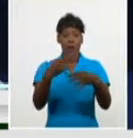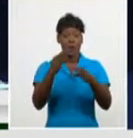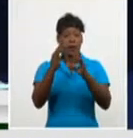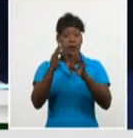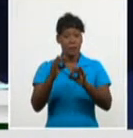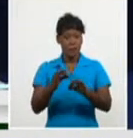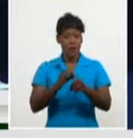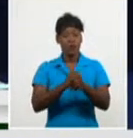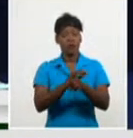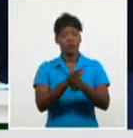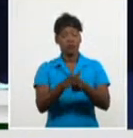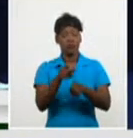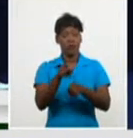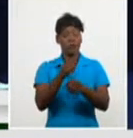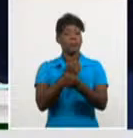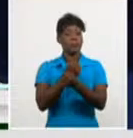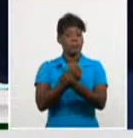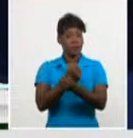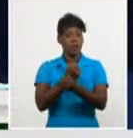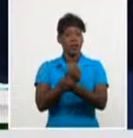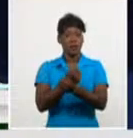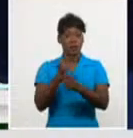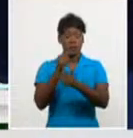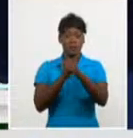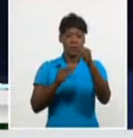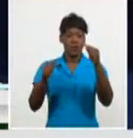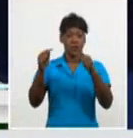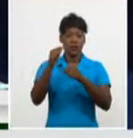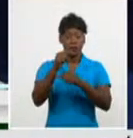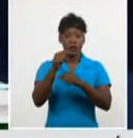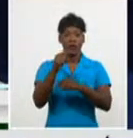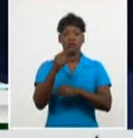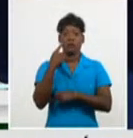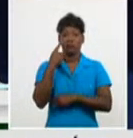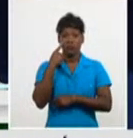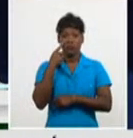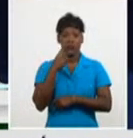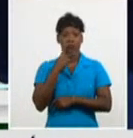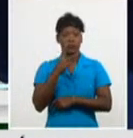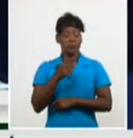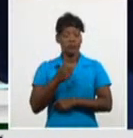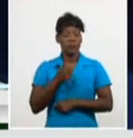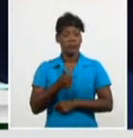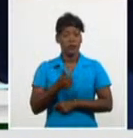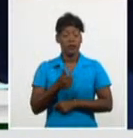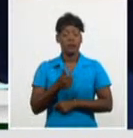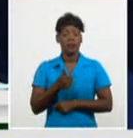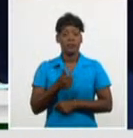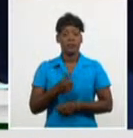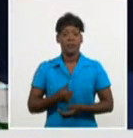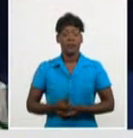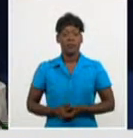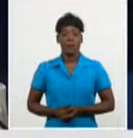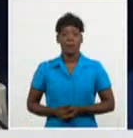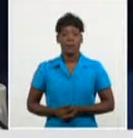de riesgo que tenemos en nuestro país en estos momentos, y de esta forma ya el